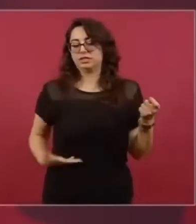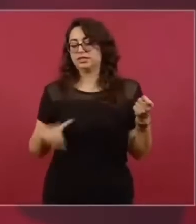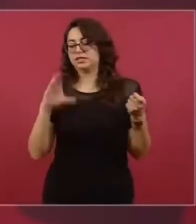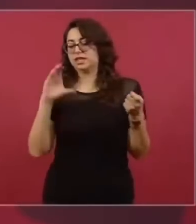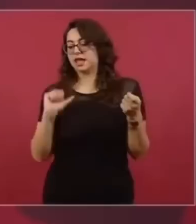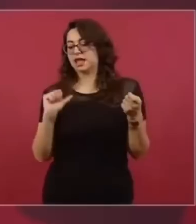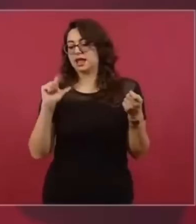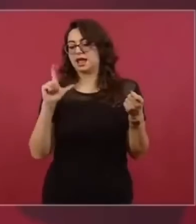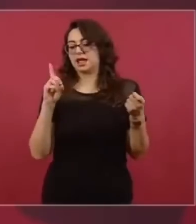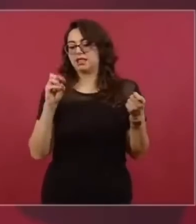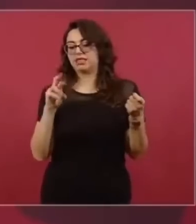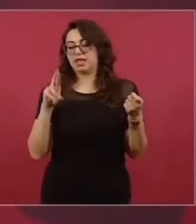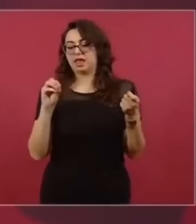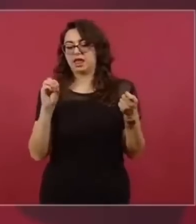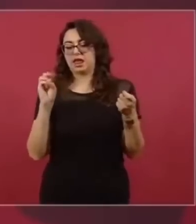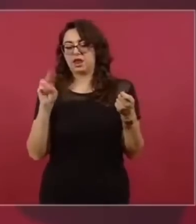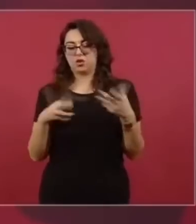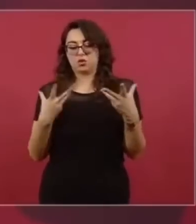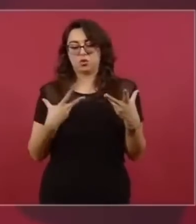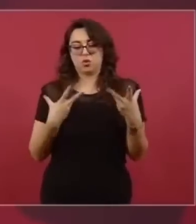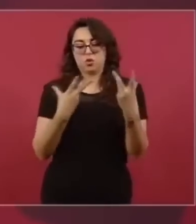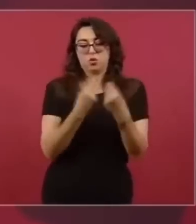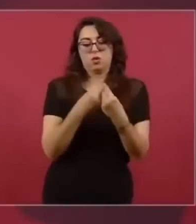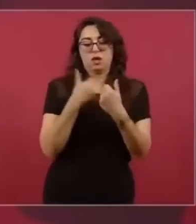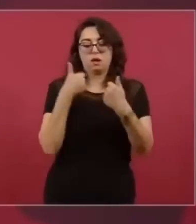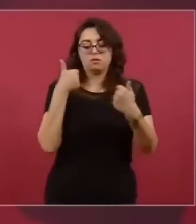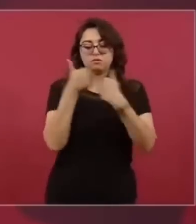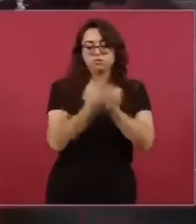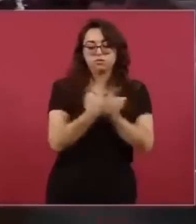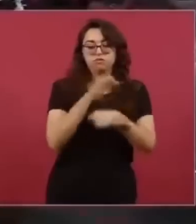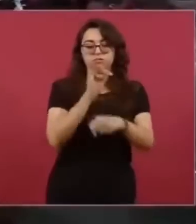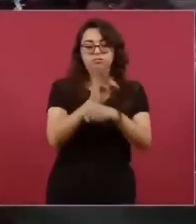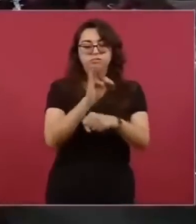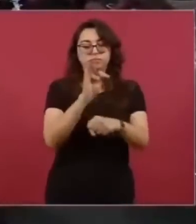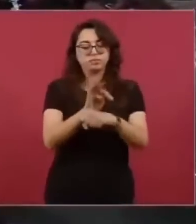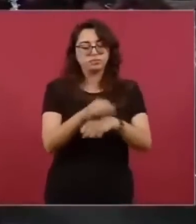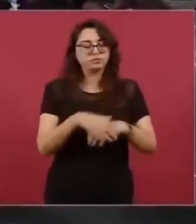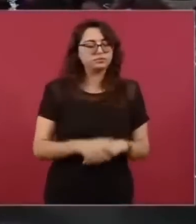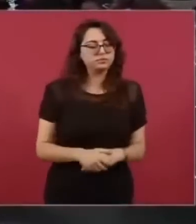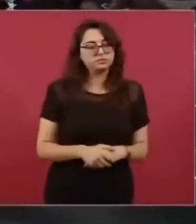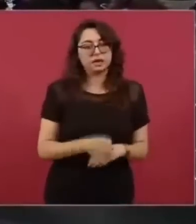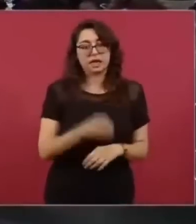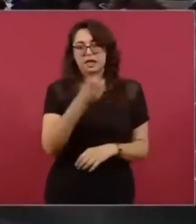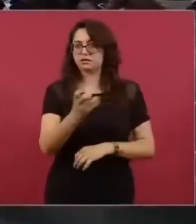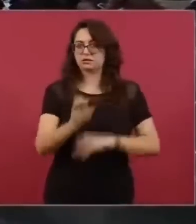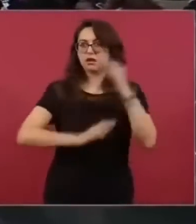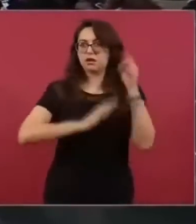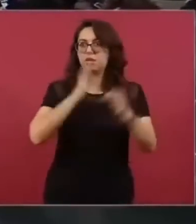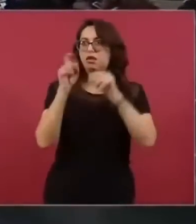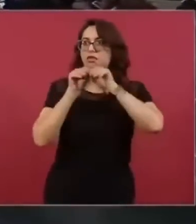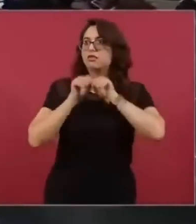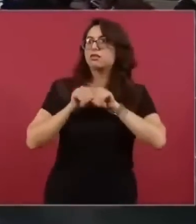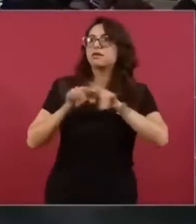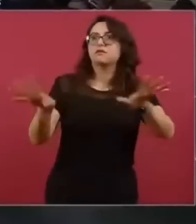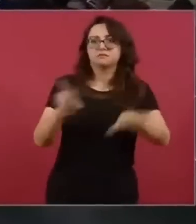contratistas. Eso no lo dicen Loret de Mola ni